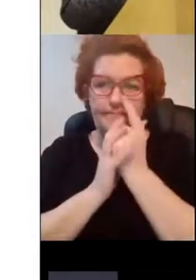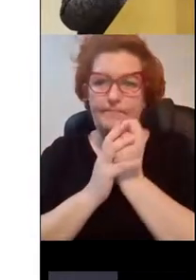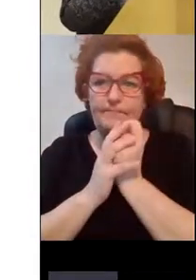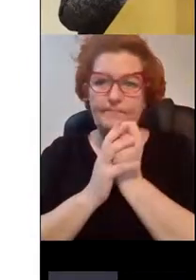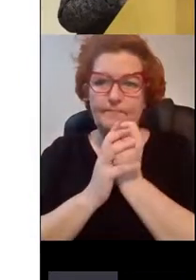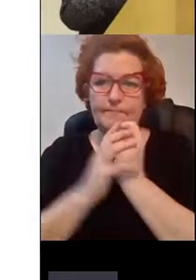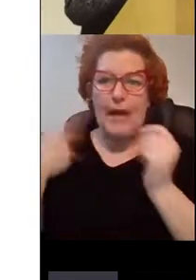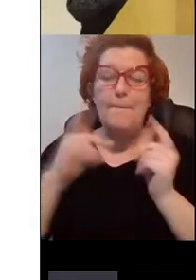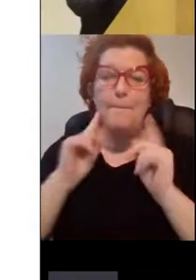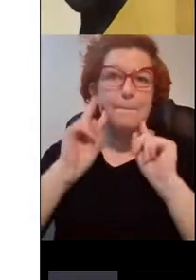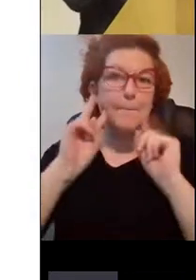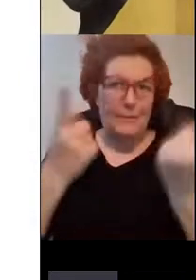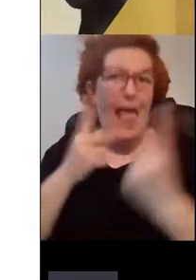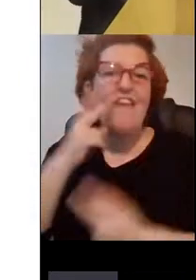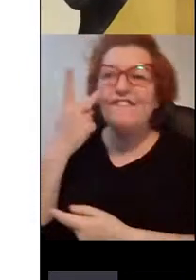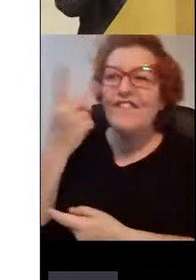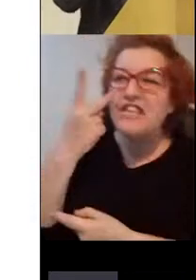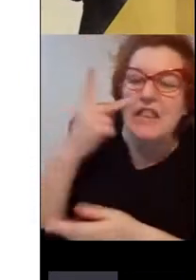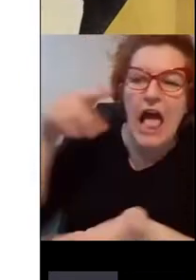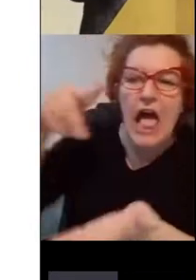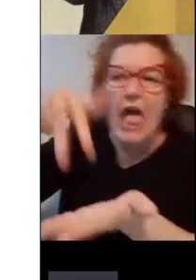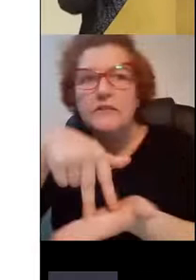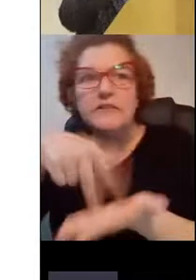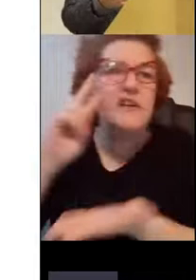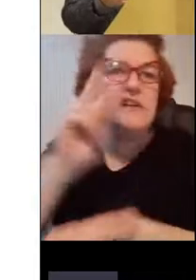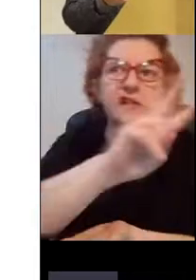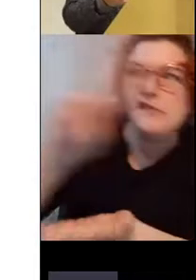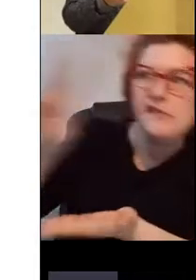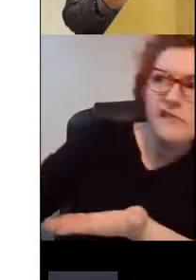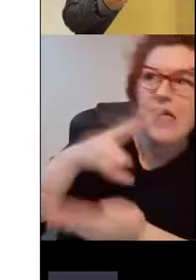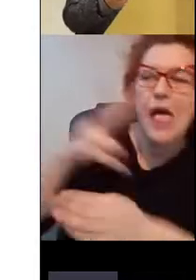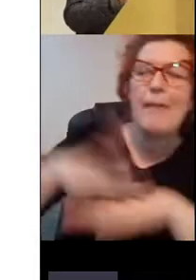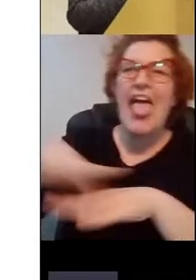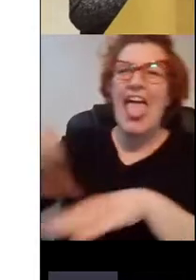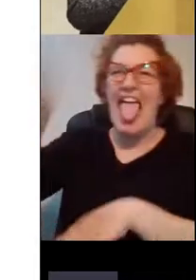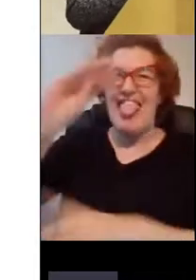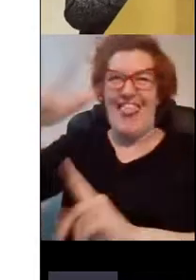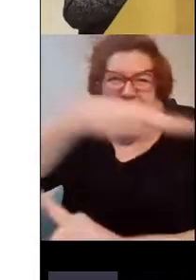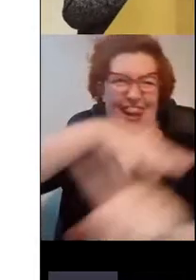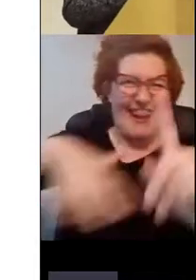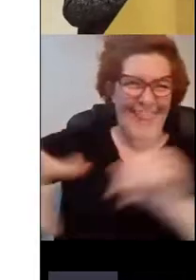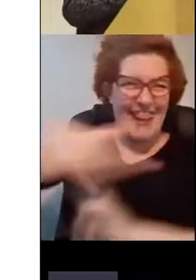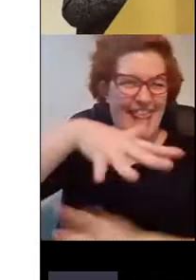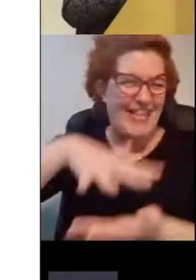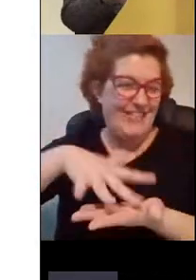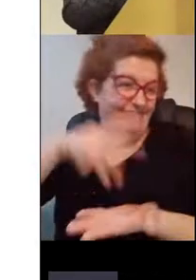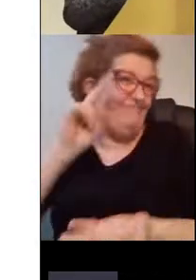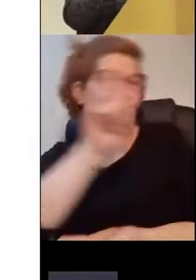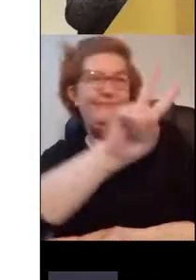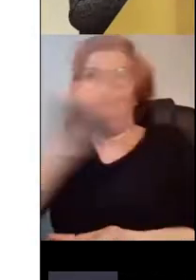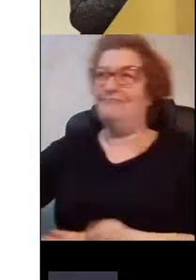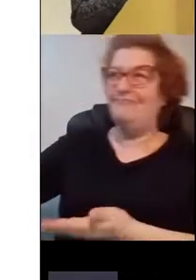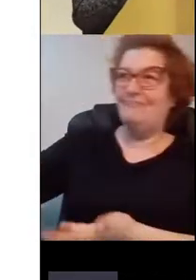Tras esta primera visita empezamos como a entender un poco el lugar y cuáles